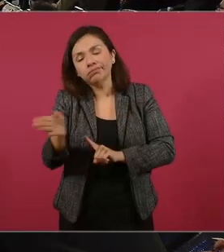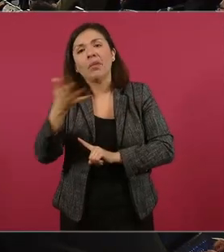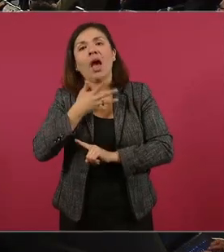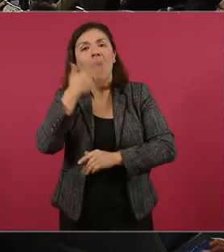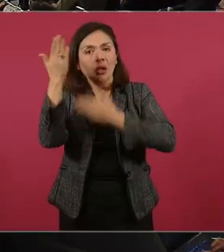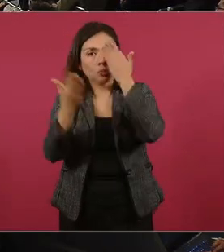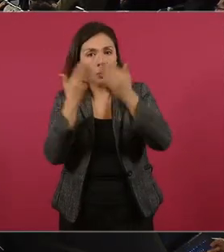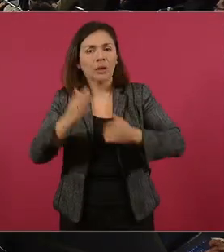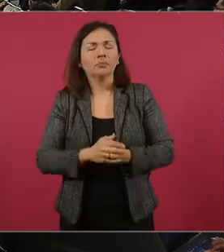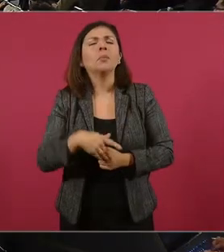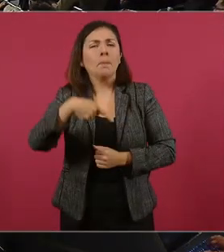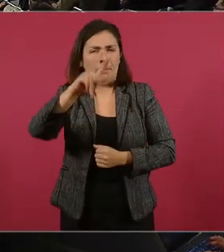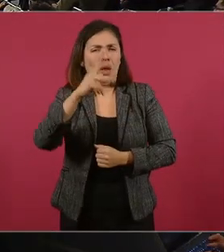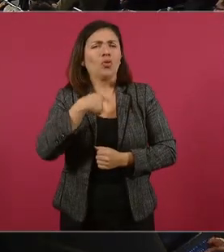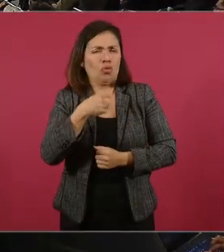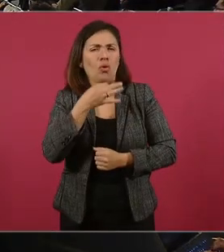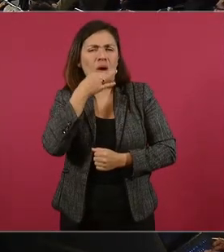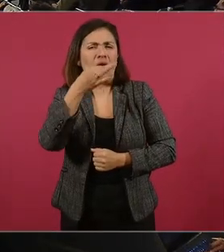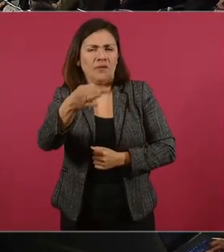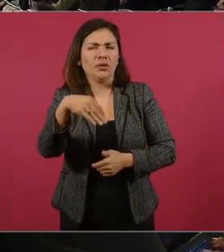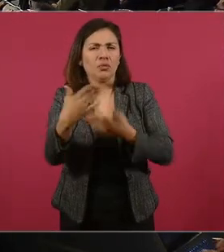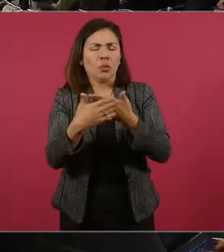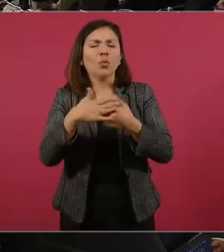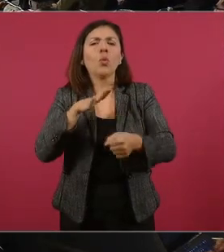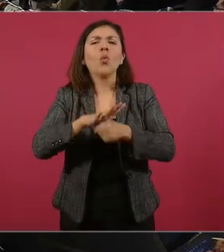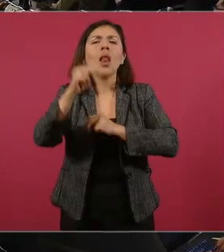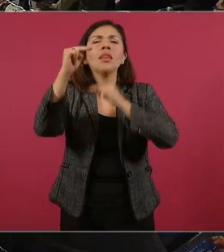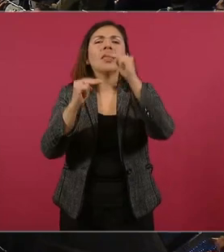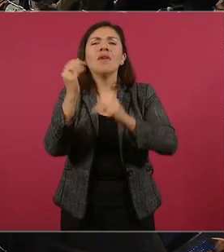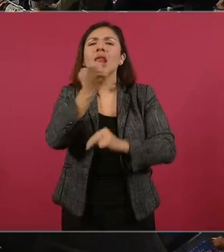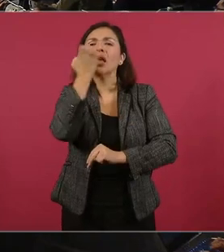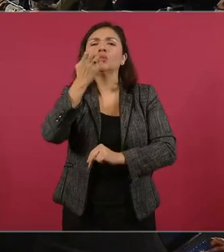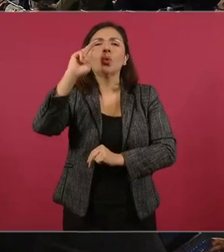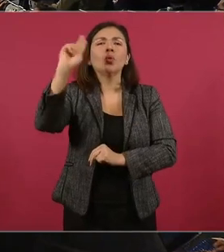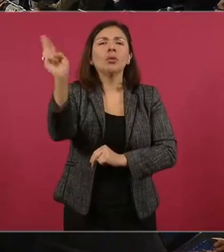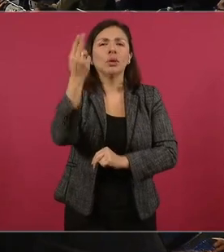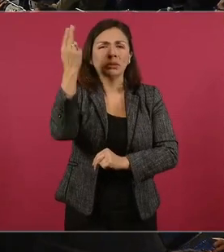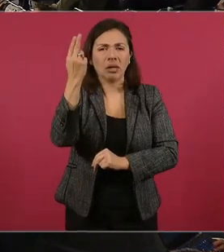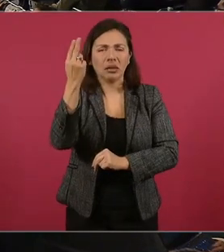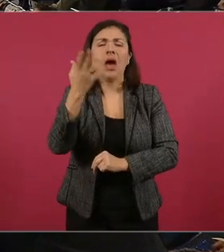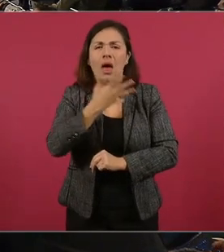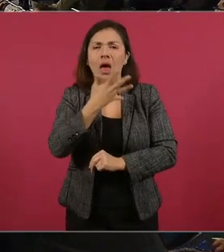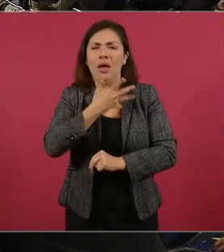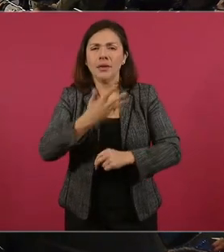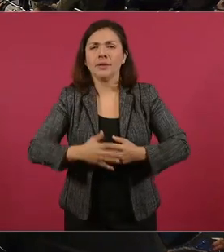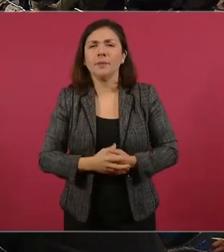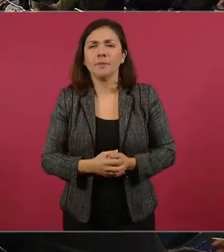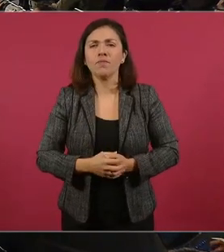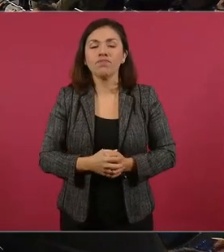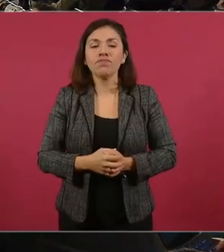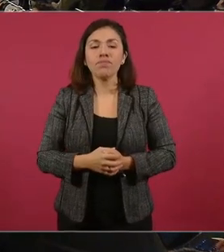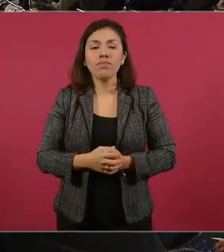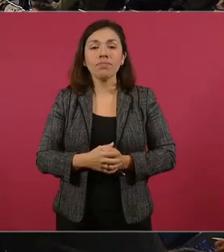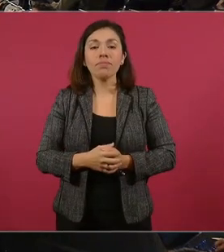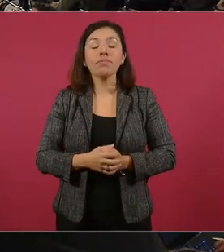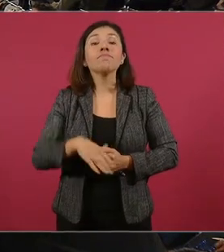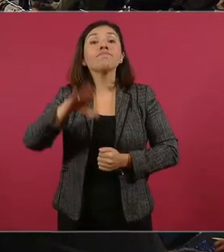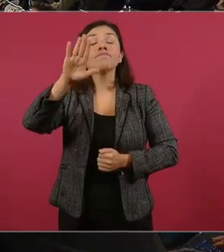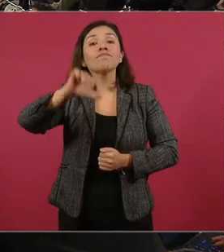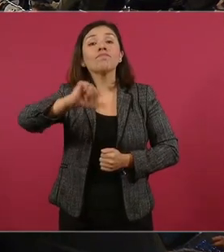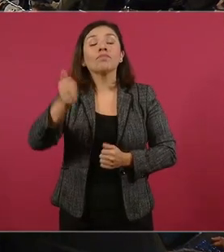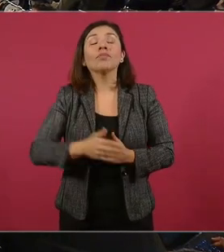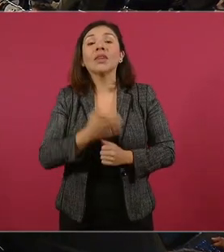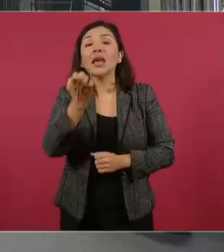pero sí te vamos a dar el dato también de nivel superior. Gracias, presidente. Respecto a